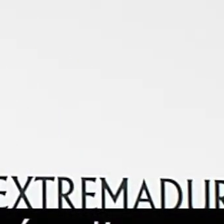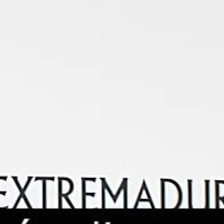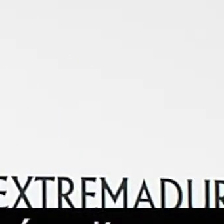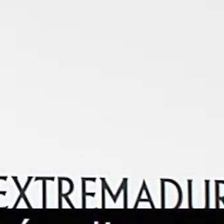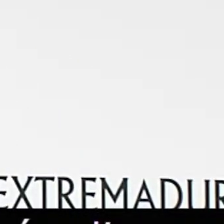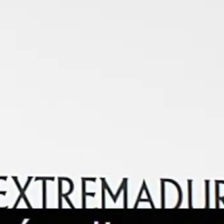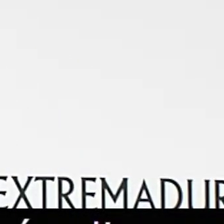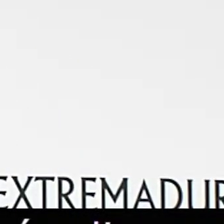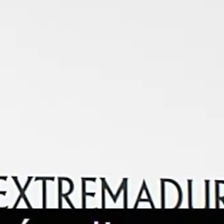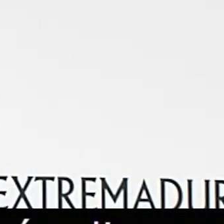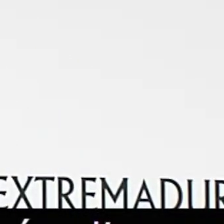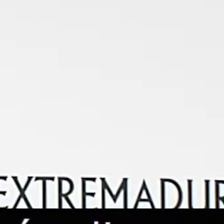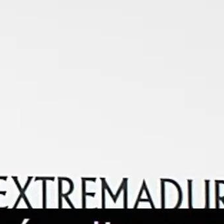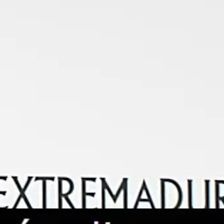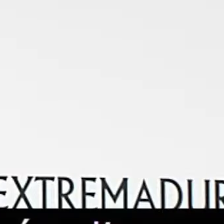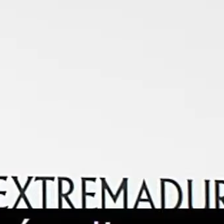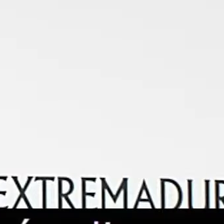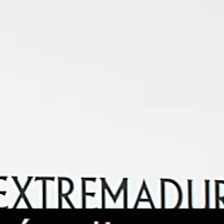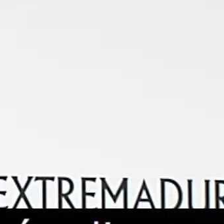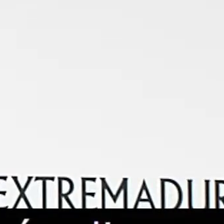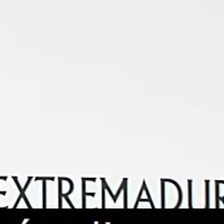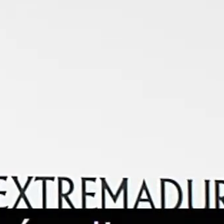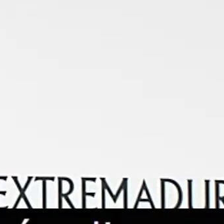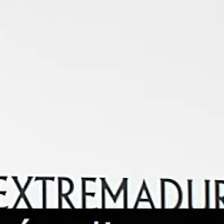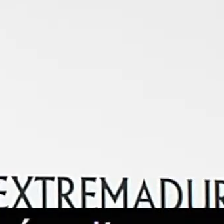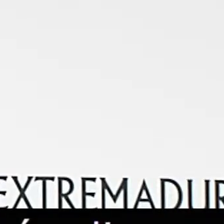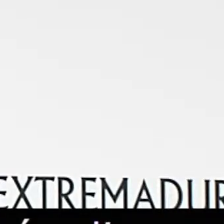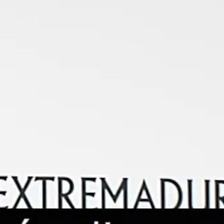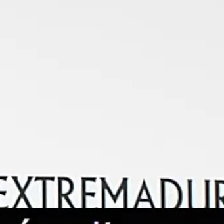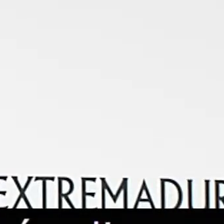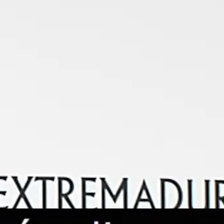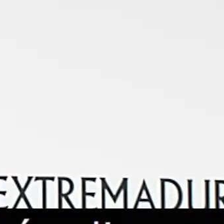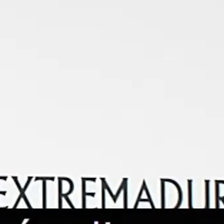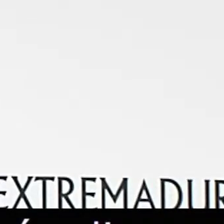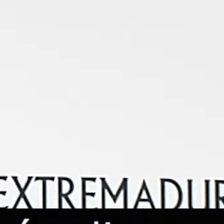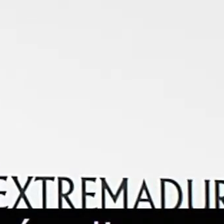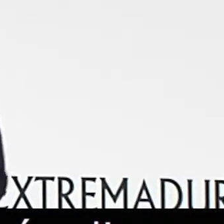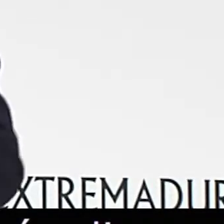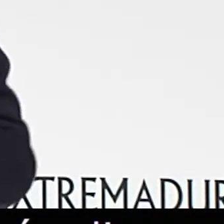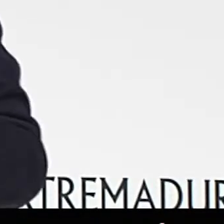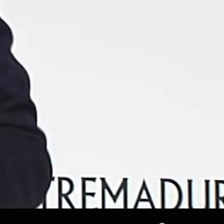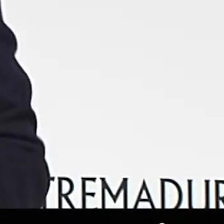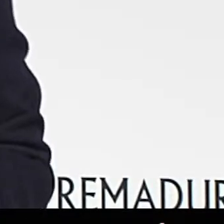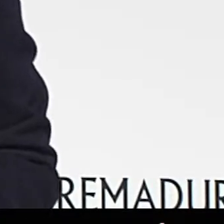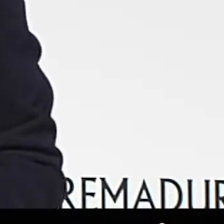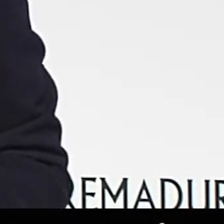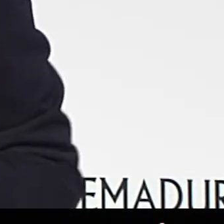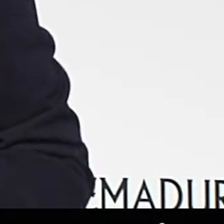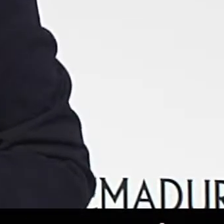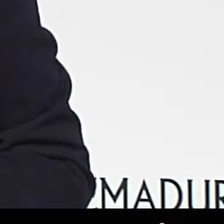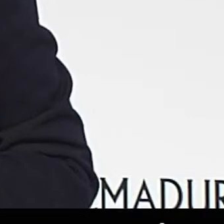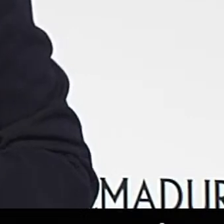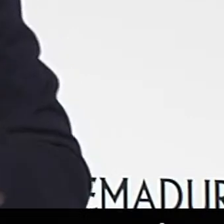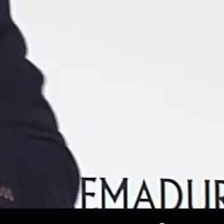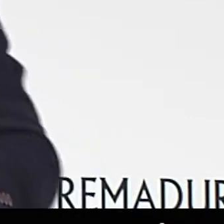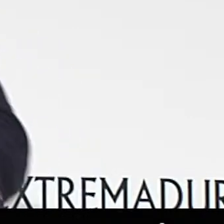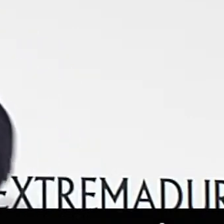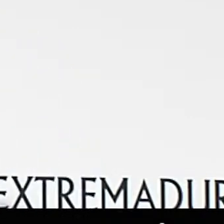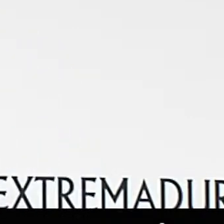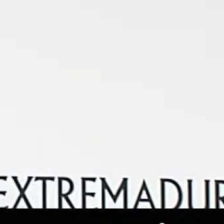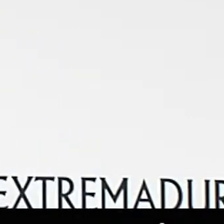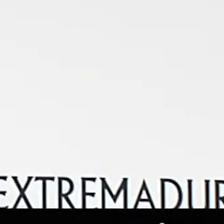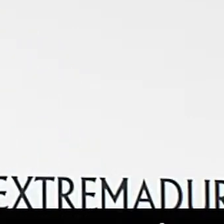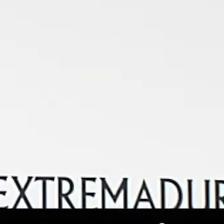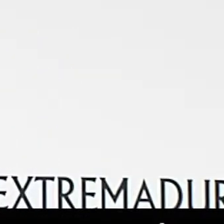vehículo. Los viajeros, transporte público en este caso, serán 150 euros por empresa